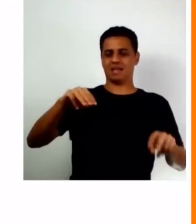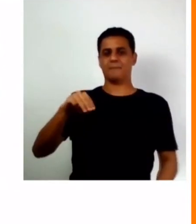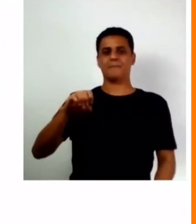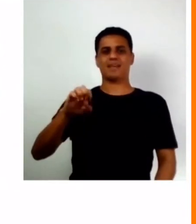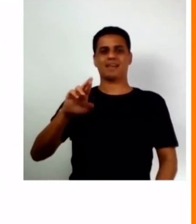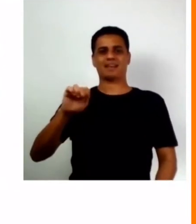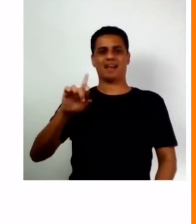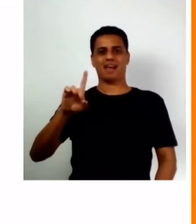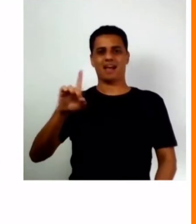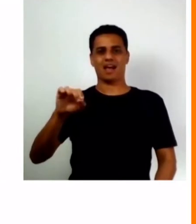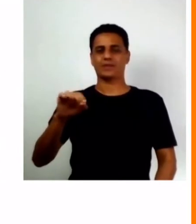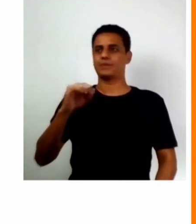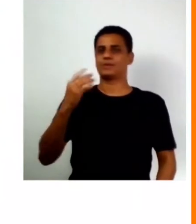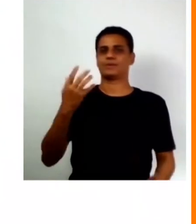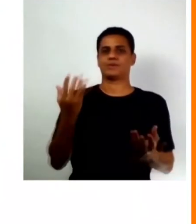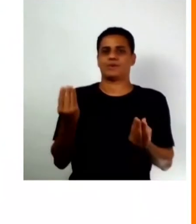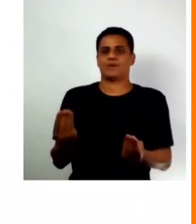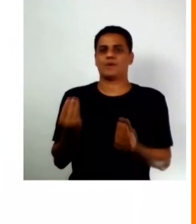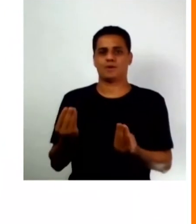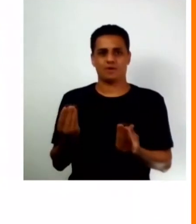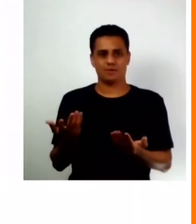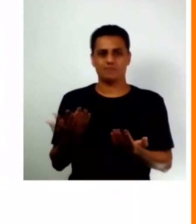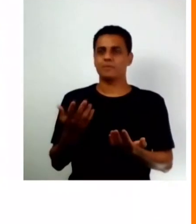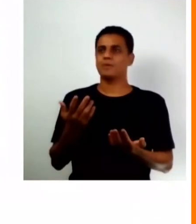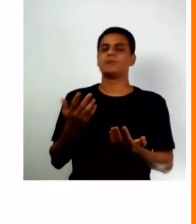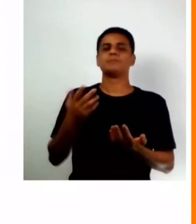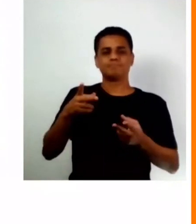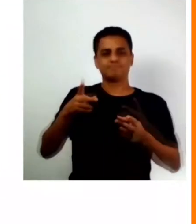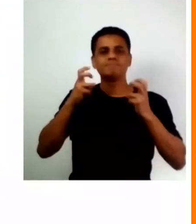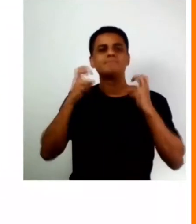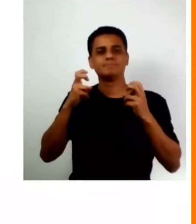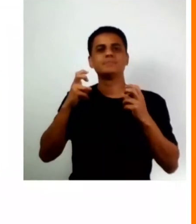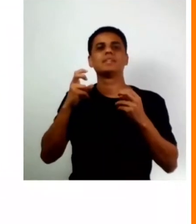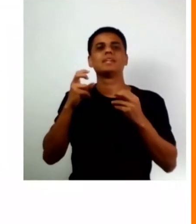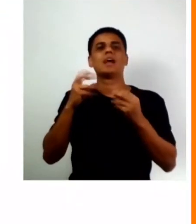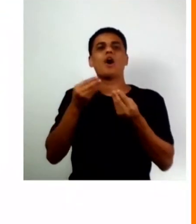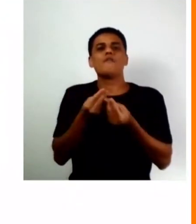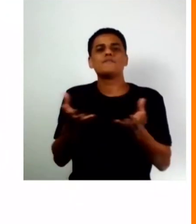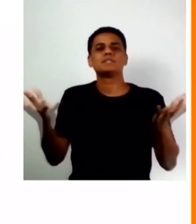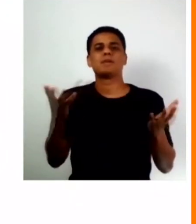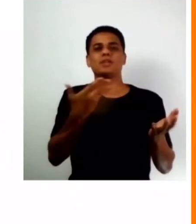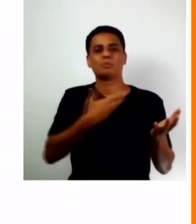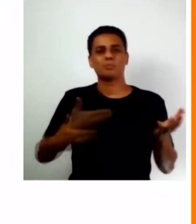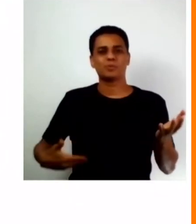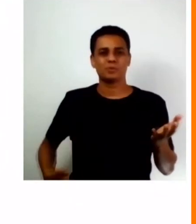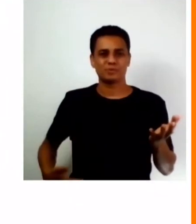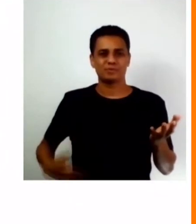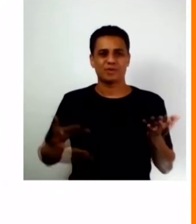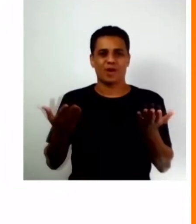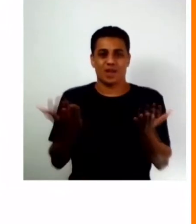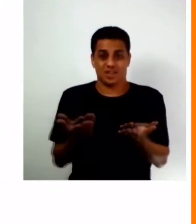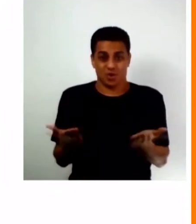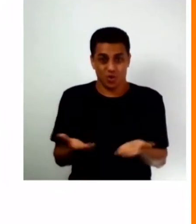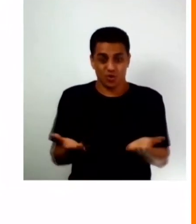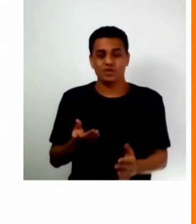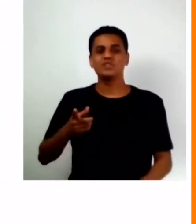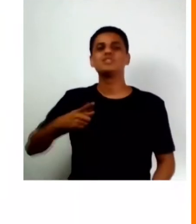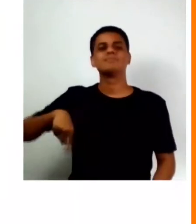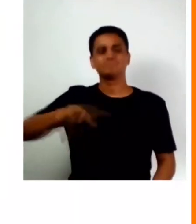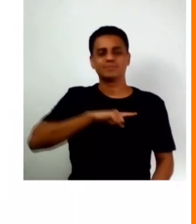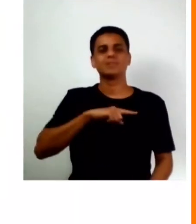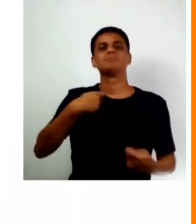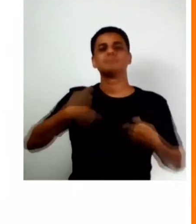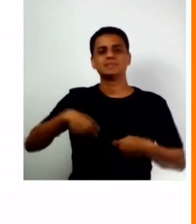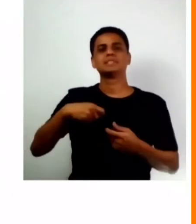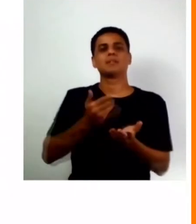fibra óptica, non a lógicas de servicio público. Quizá, hoxe en día, é necesario empezar a establecer que